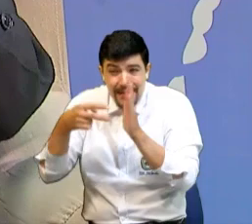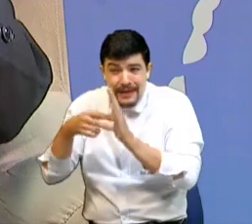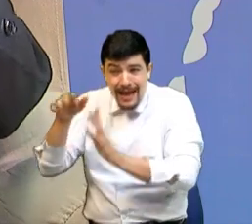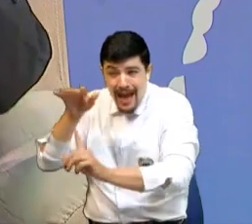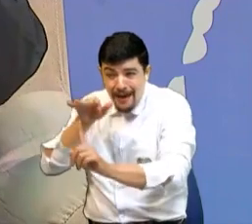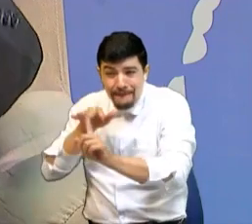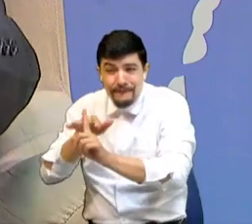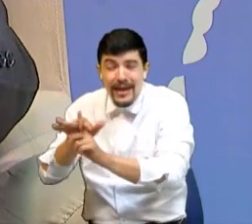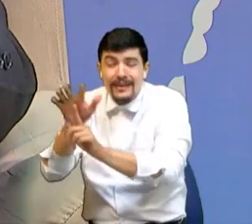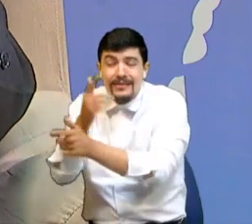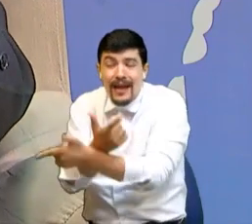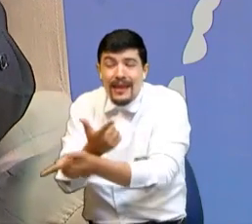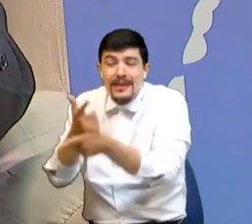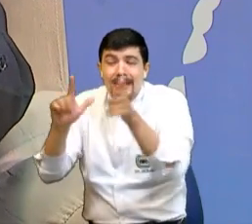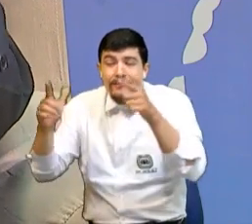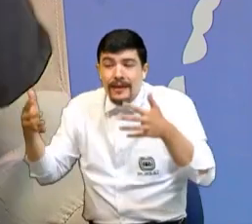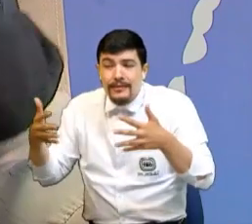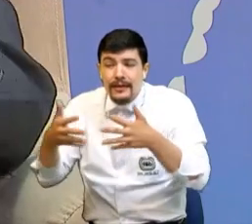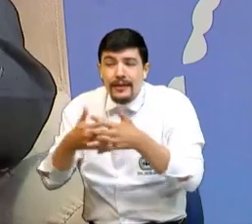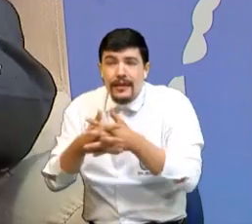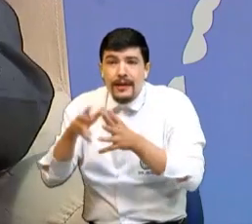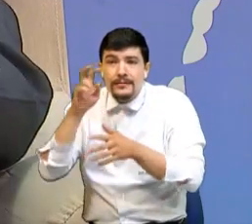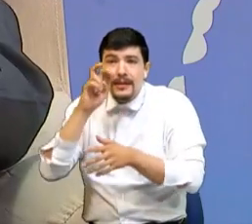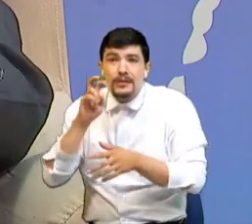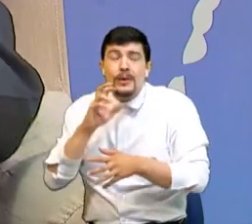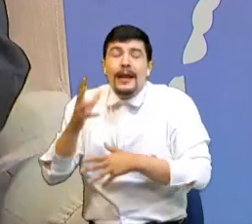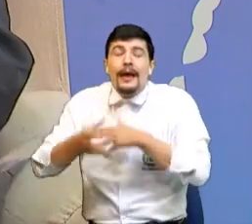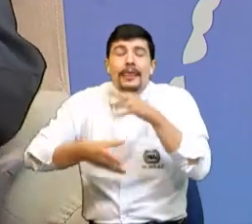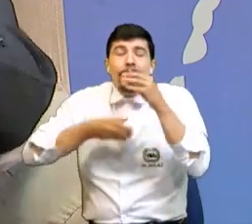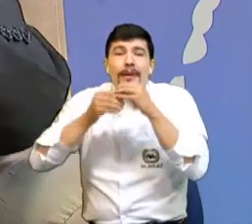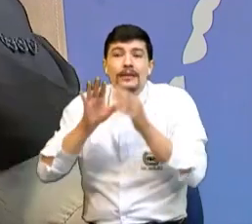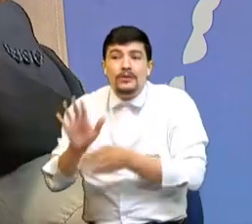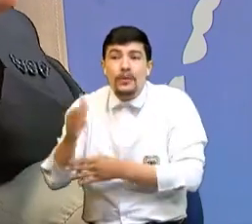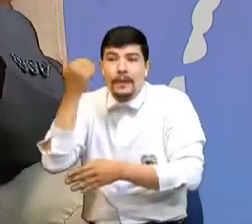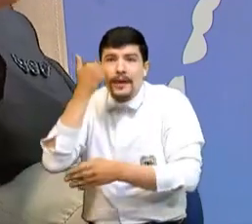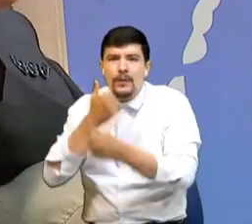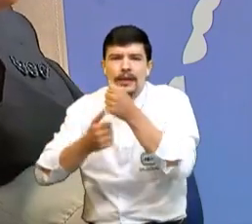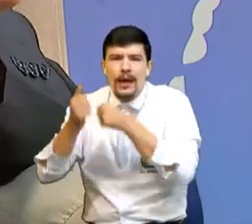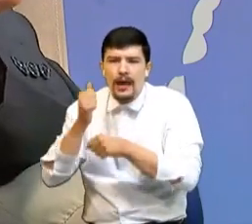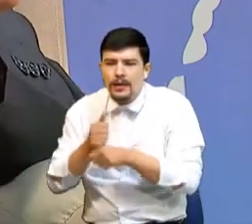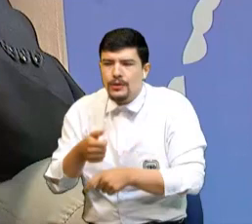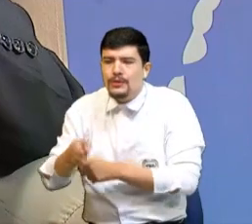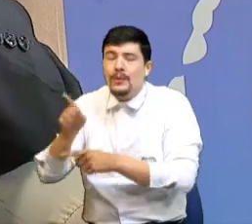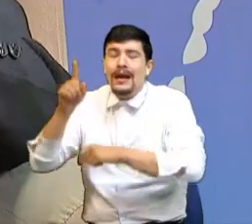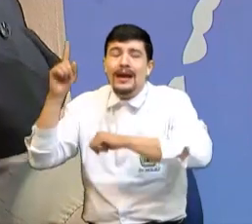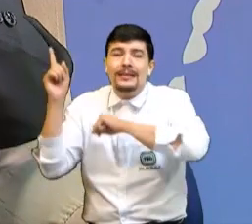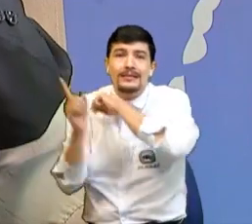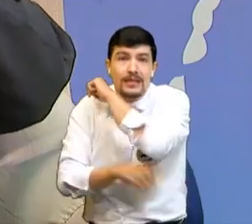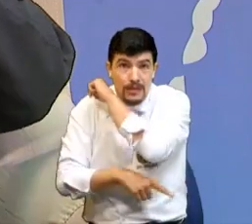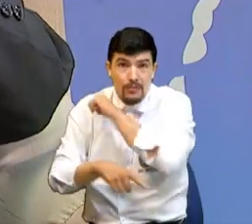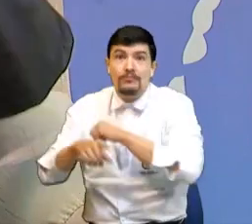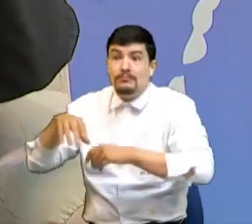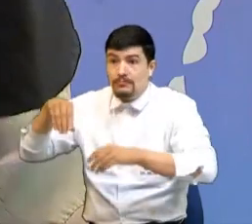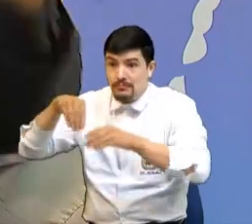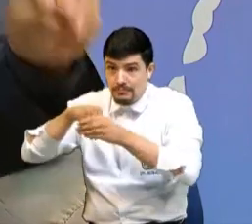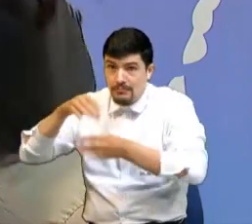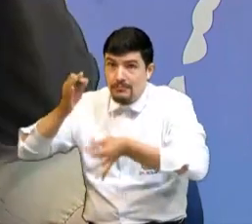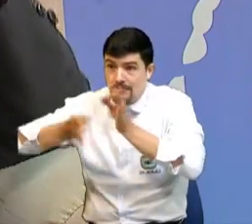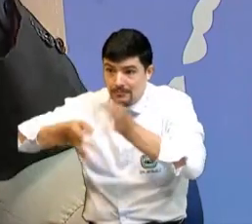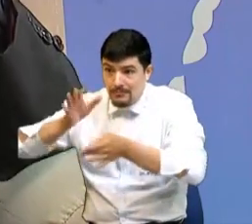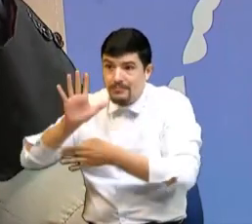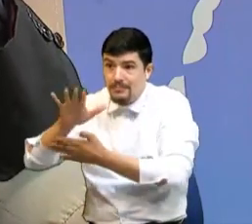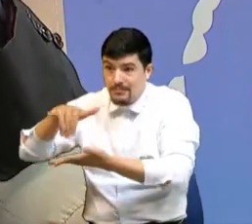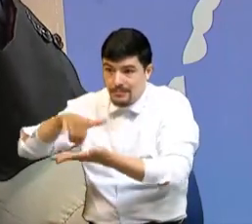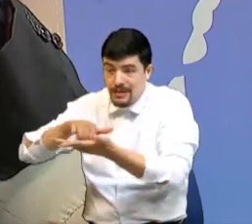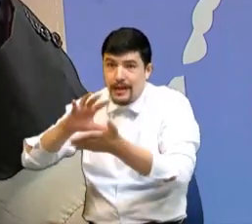la libertad y a la integridad sexual, y más si son menores de edad, son sancionables puniblemente, son sancionables, perdón, por